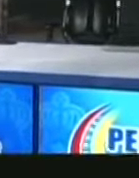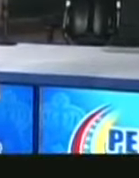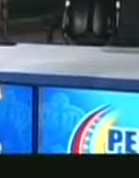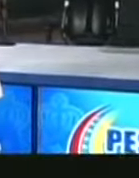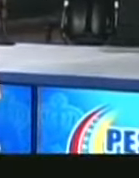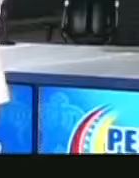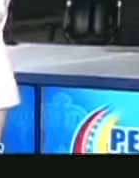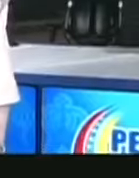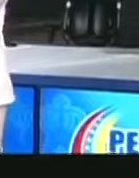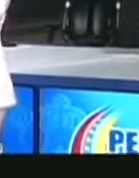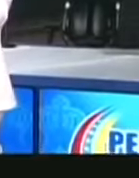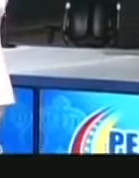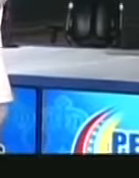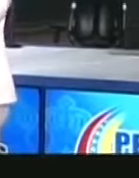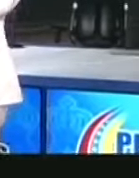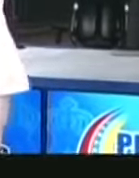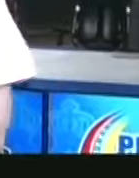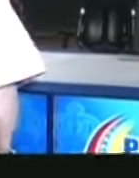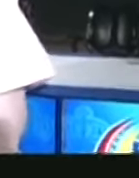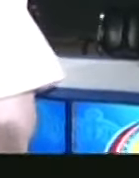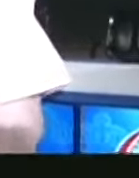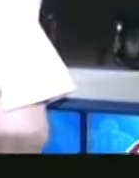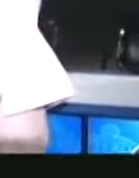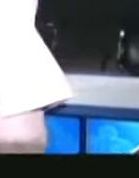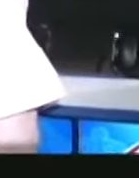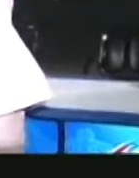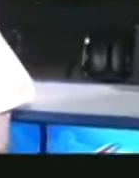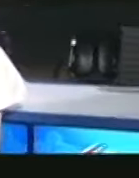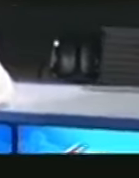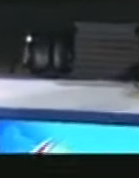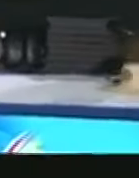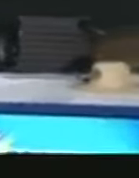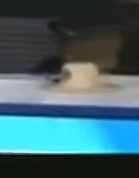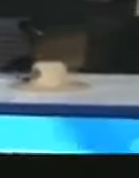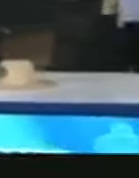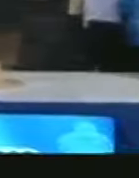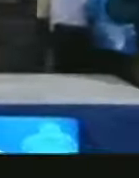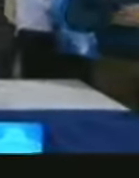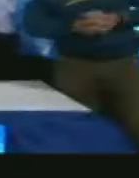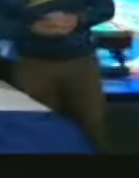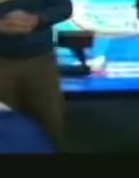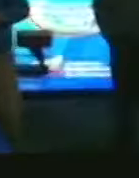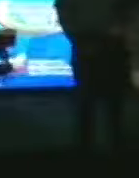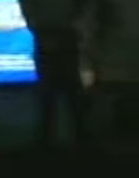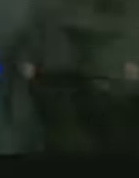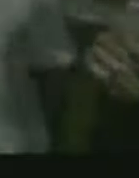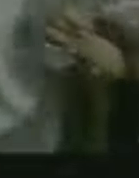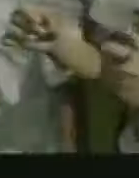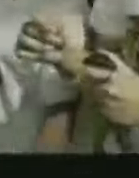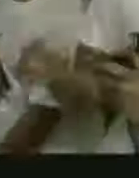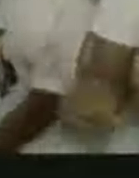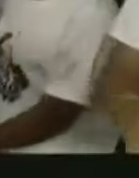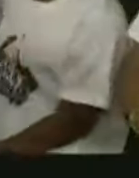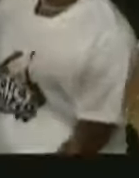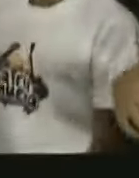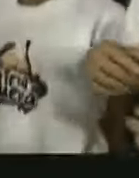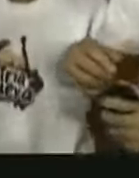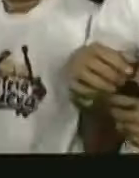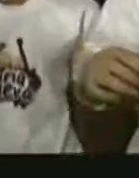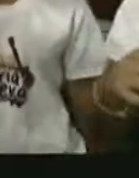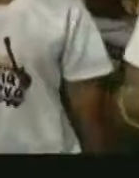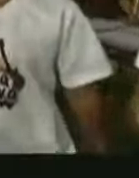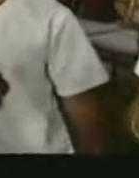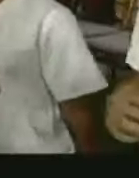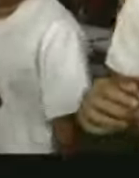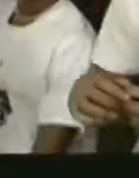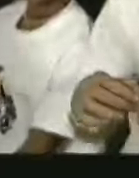presidente de Pesca y Acuicultura y al presidente de Energía y Petróleo. De igual manera, habló del plan de pesca